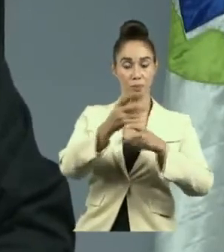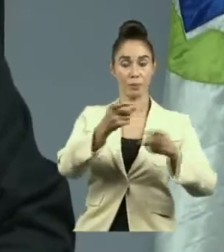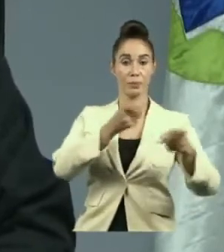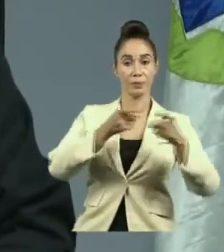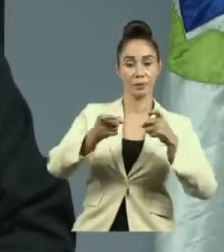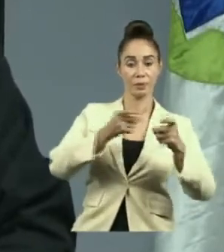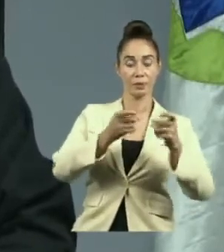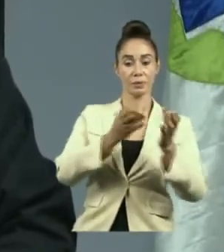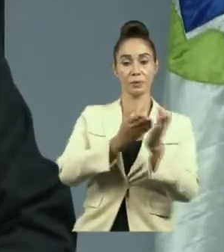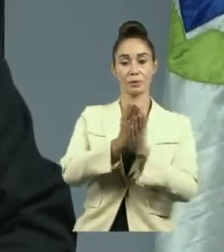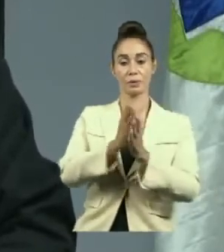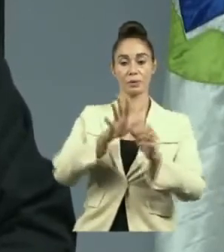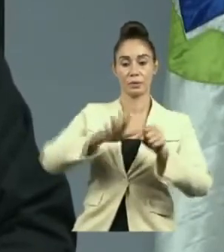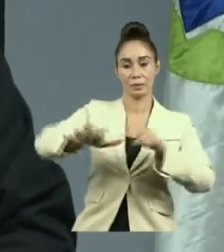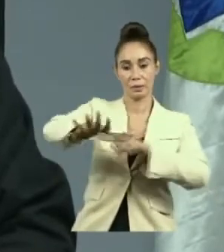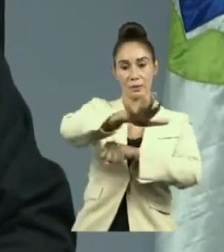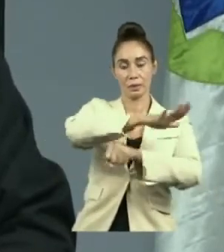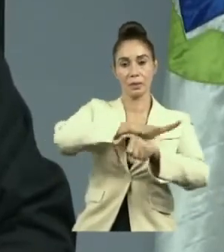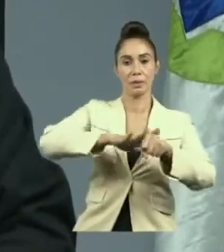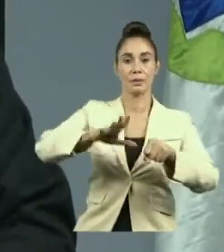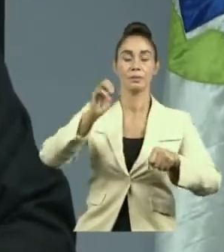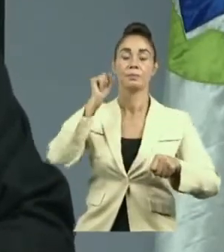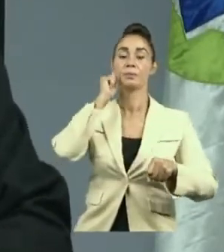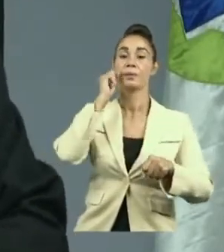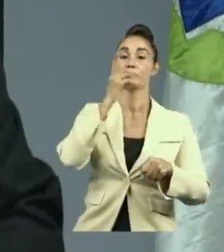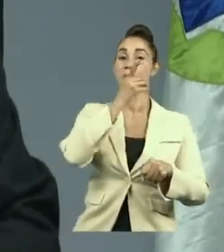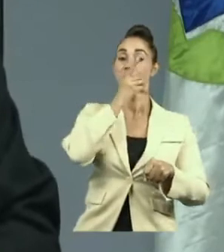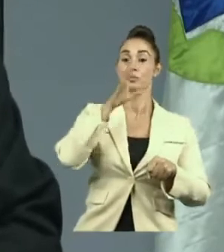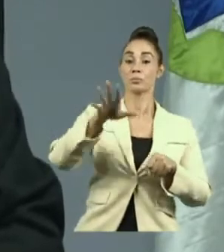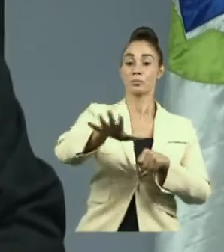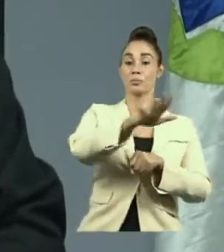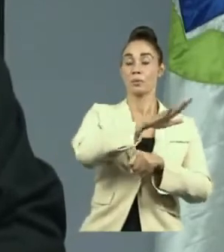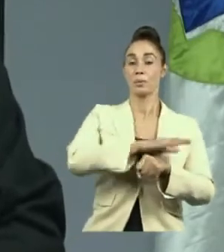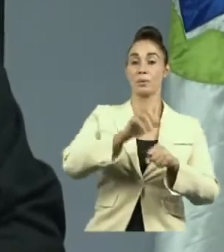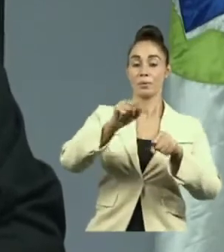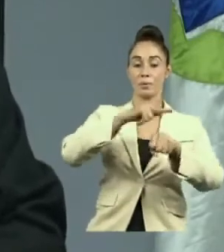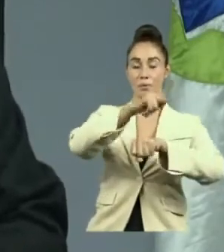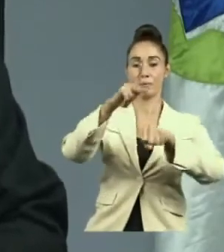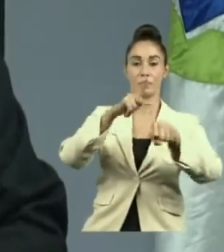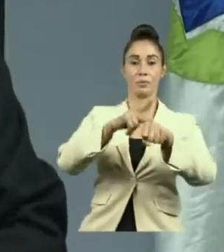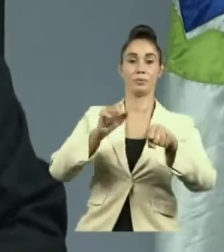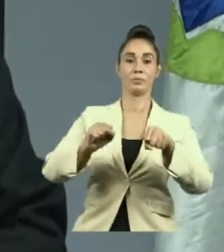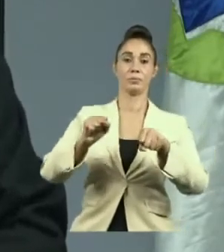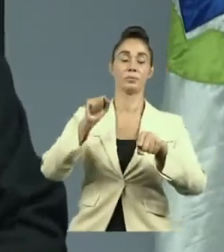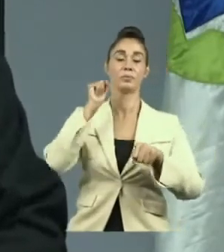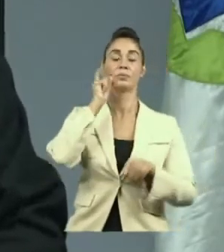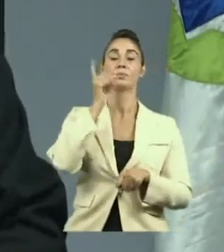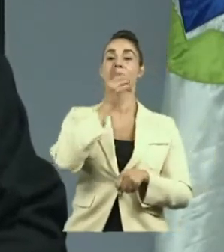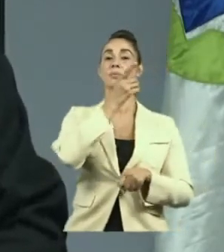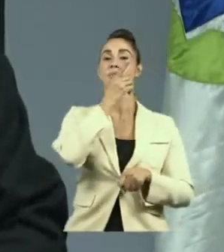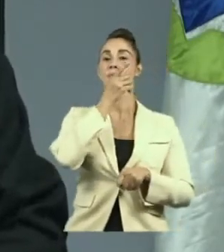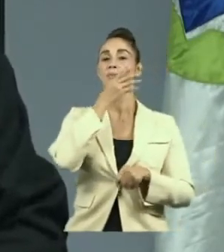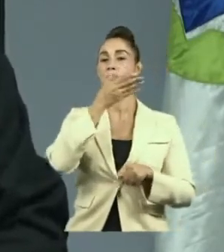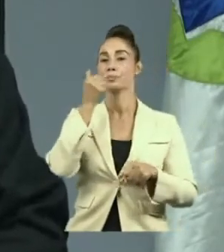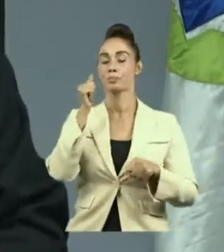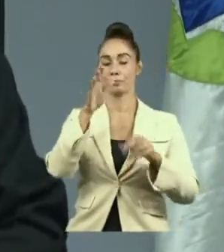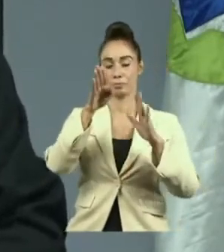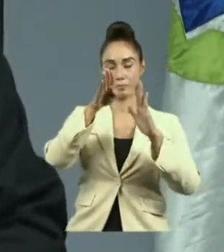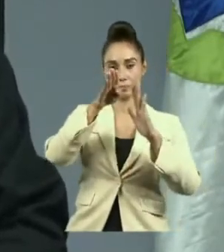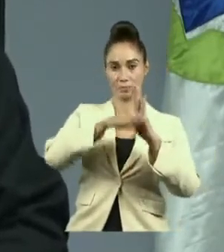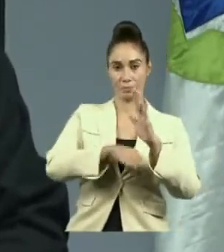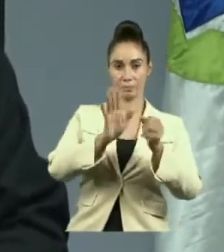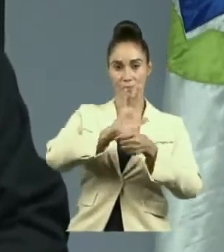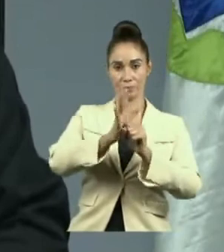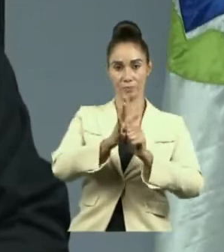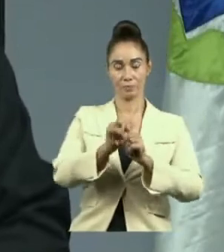del gran santo domingo podamos tener una provincia santo domingo con mejores datos que los